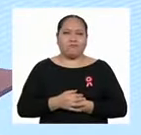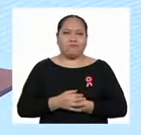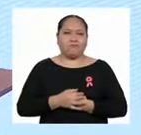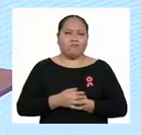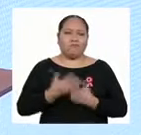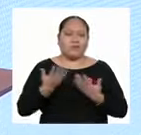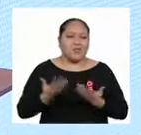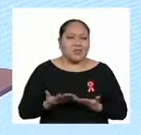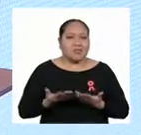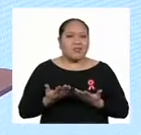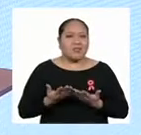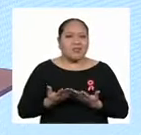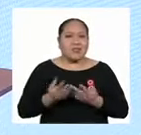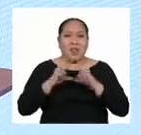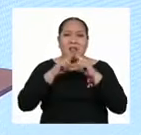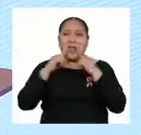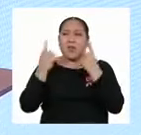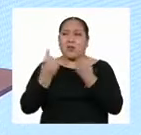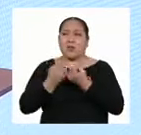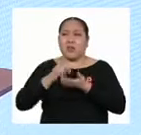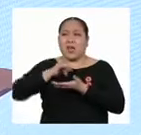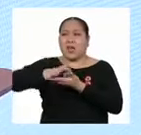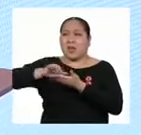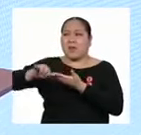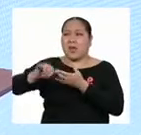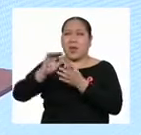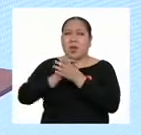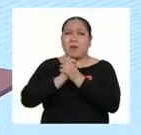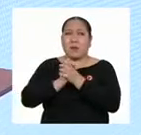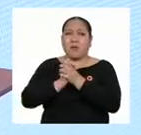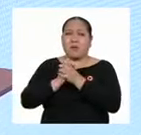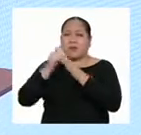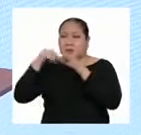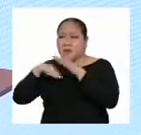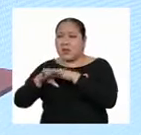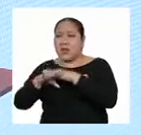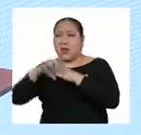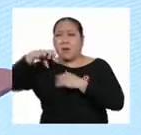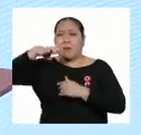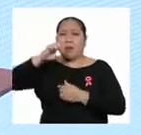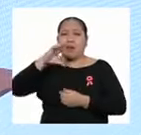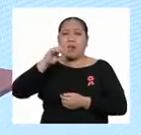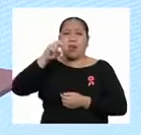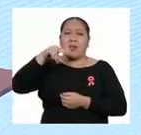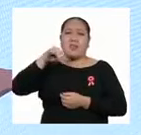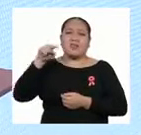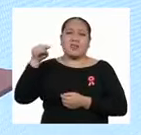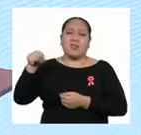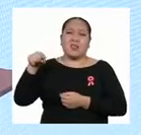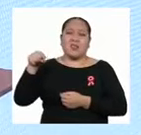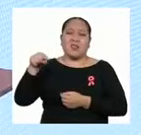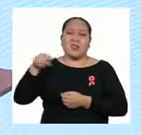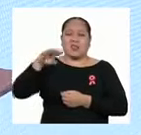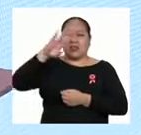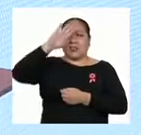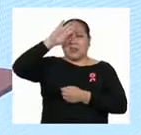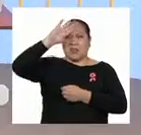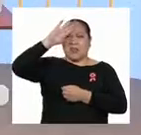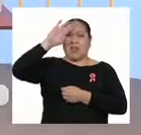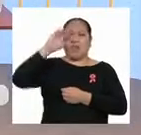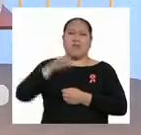No puede ser. La torta que le envié a mi amigo y su hermana tenía pecanas y ella es alérgica. Yo no